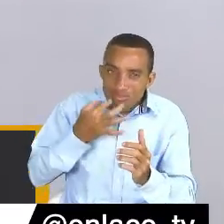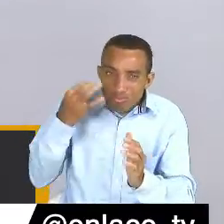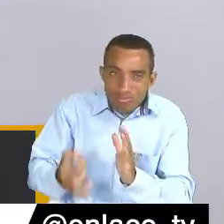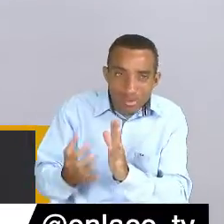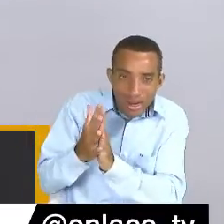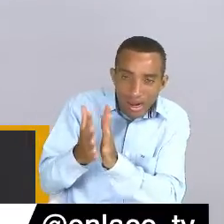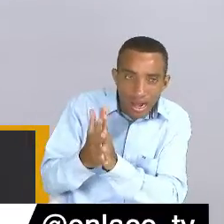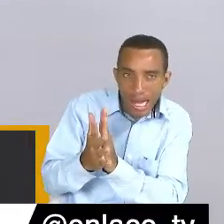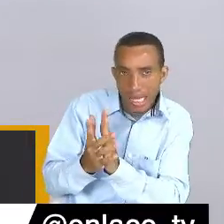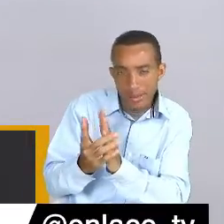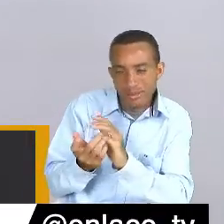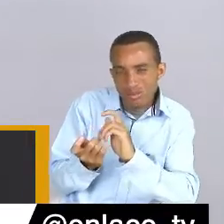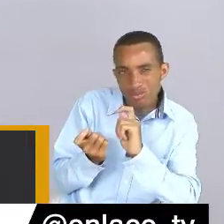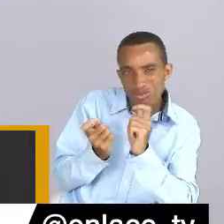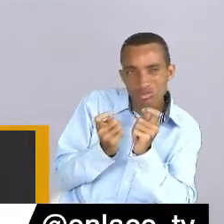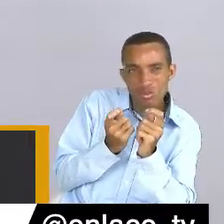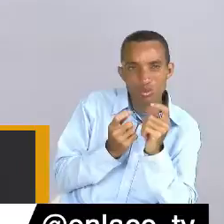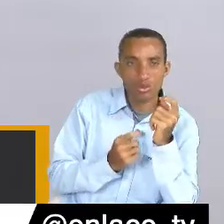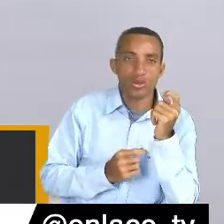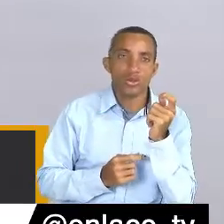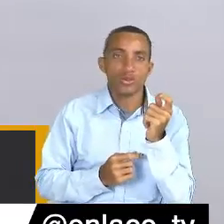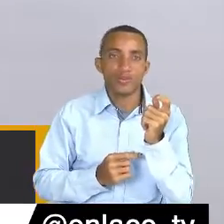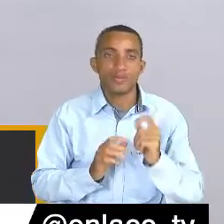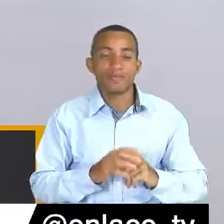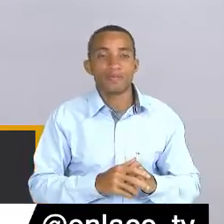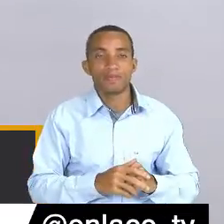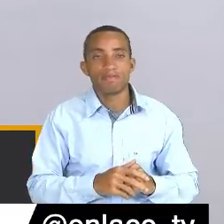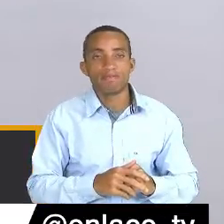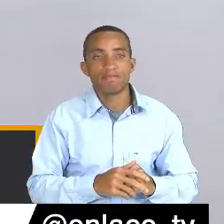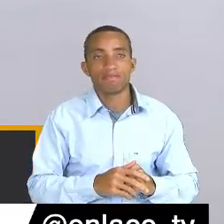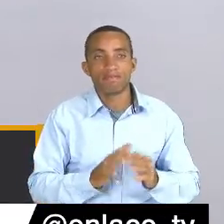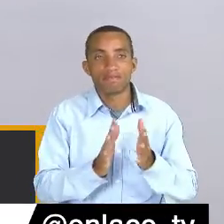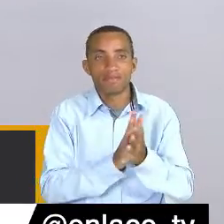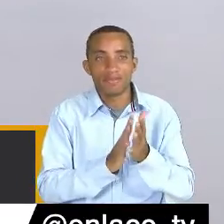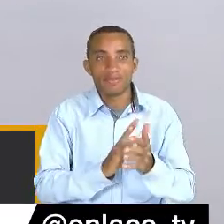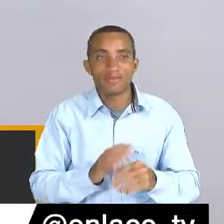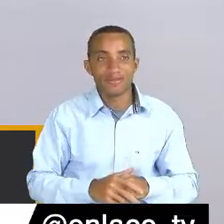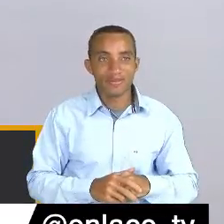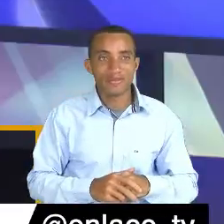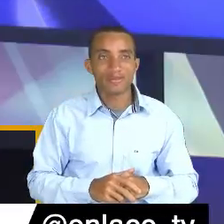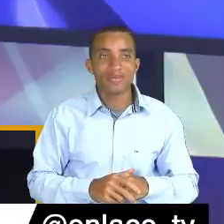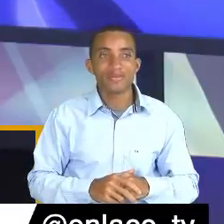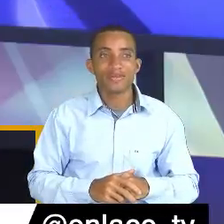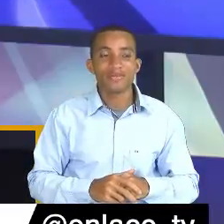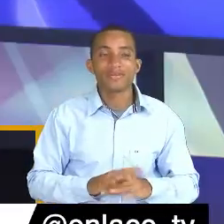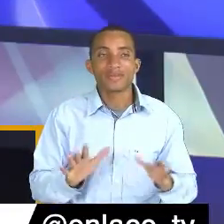obra. Entonces es bastante pícara.